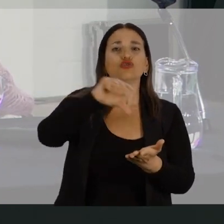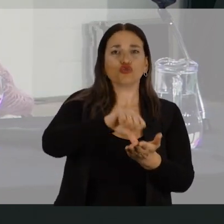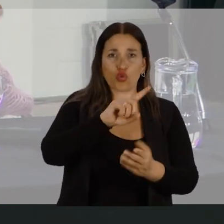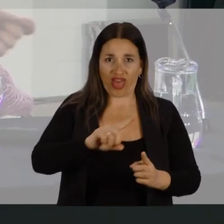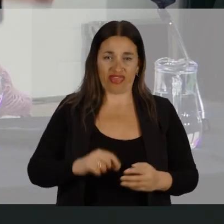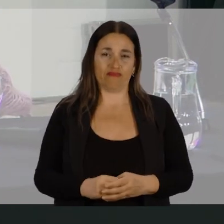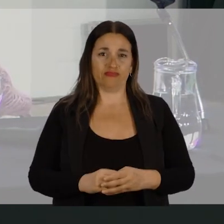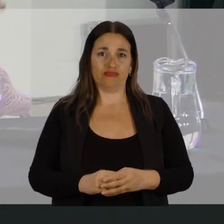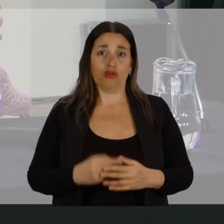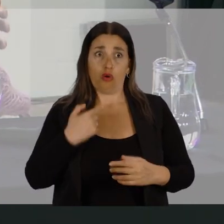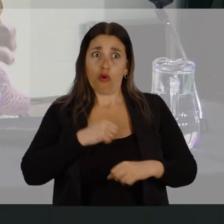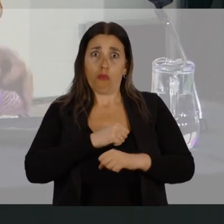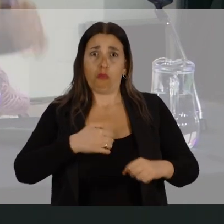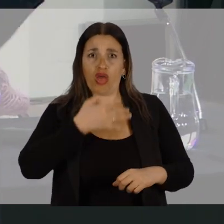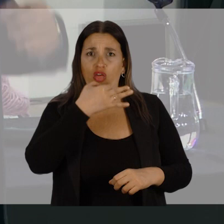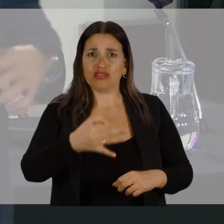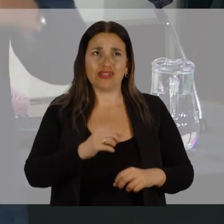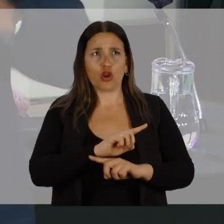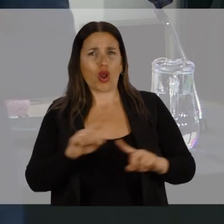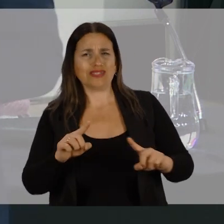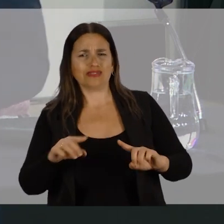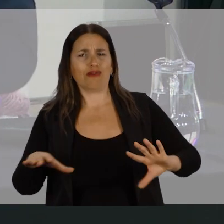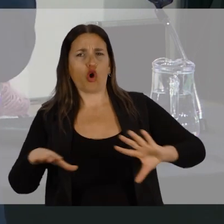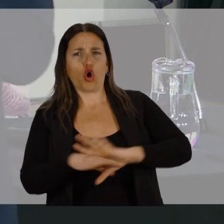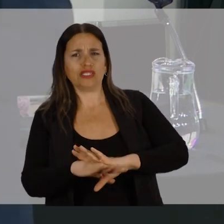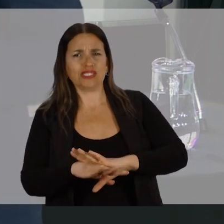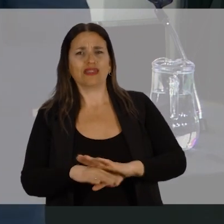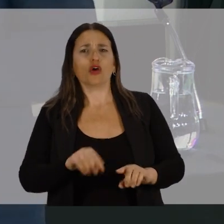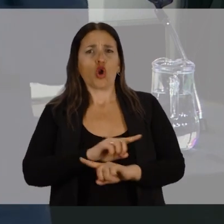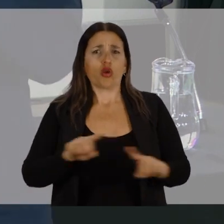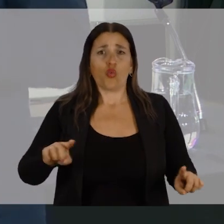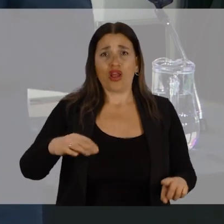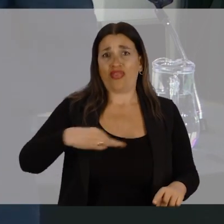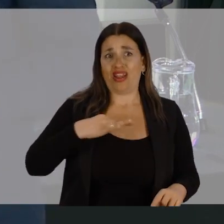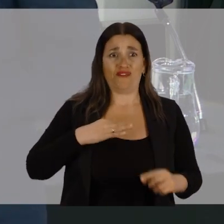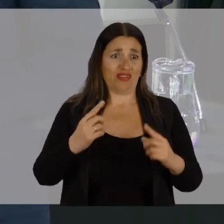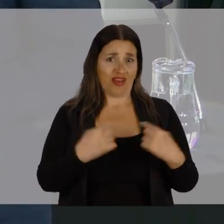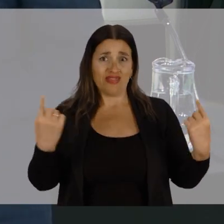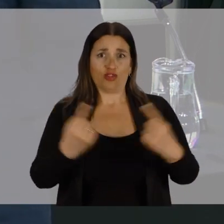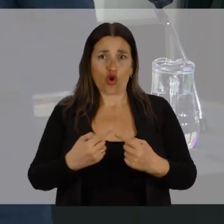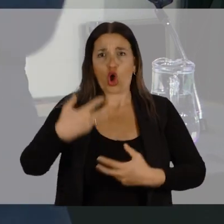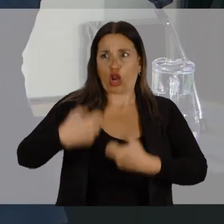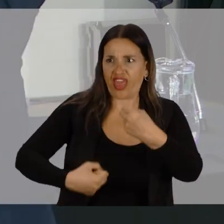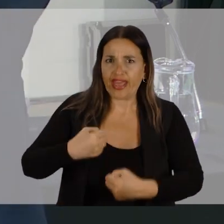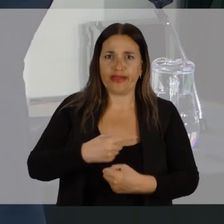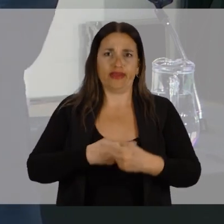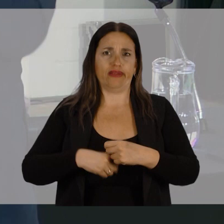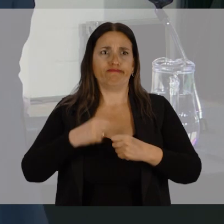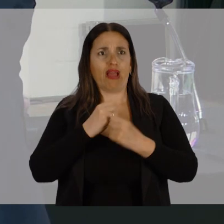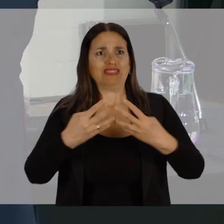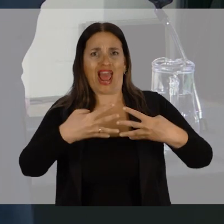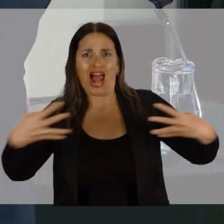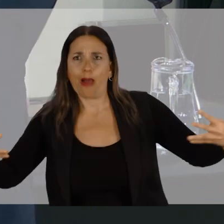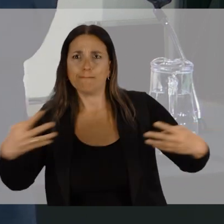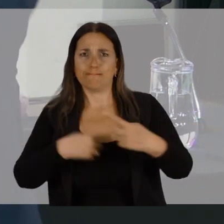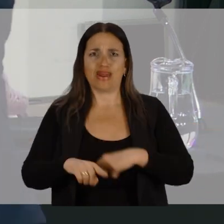que en la ciudad. Me atrevo a decir que no se condice con ninguna de la vida de ustedes que ordeñan,